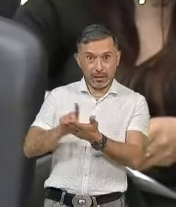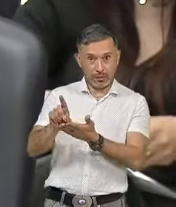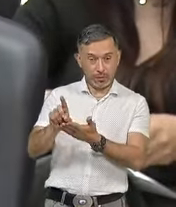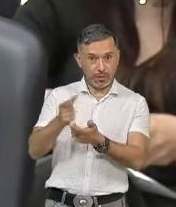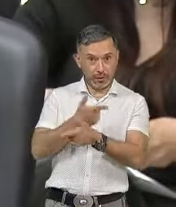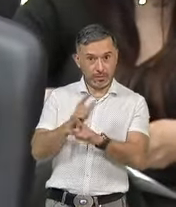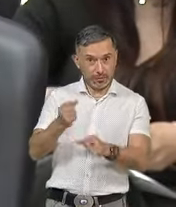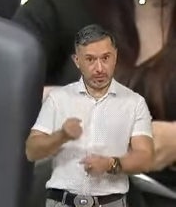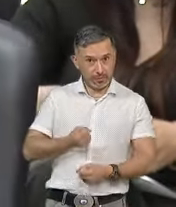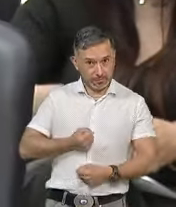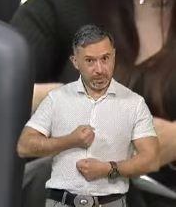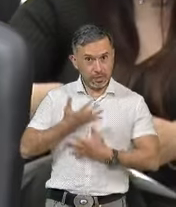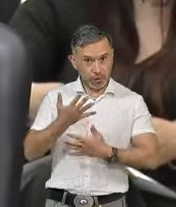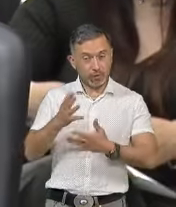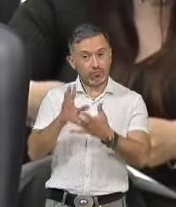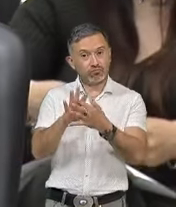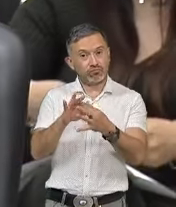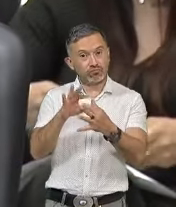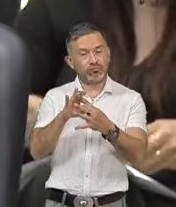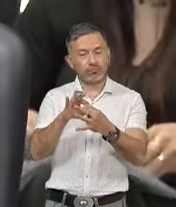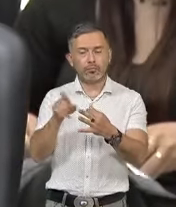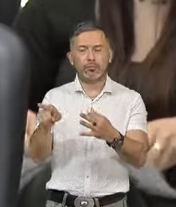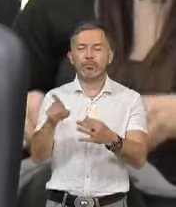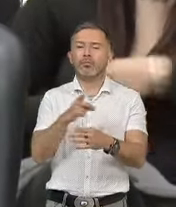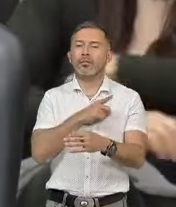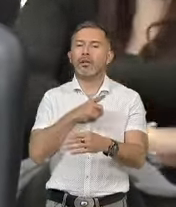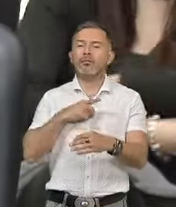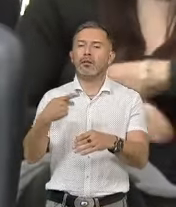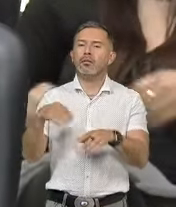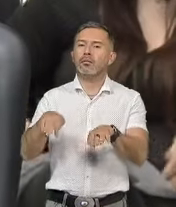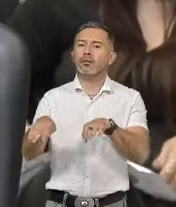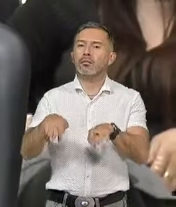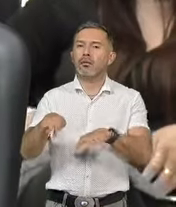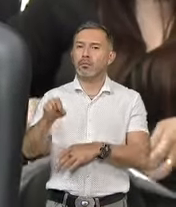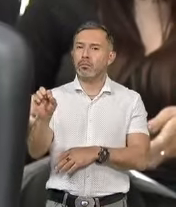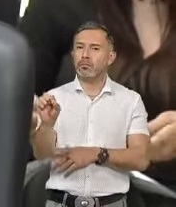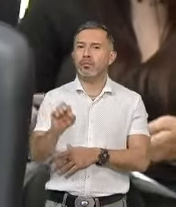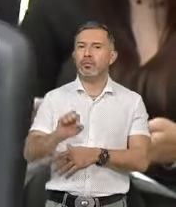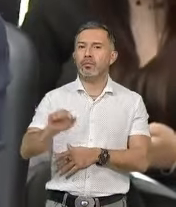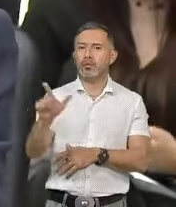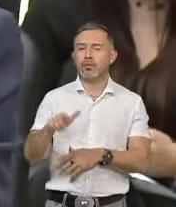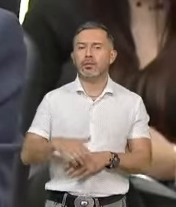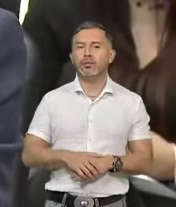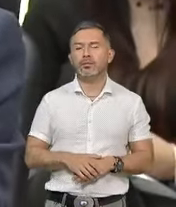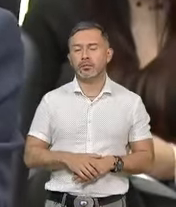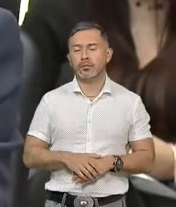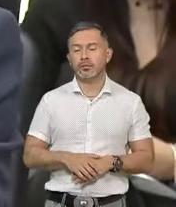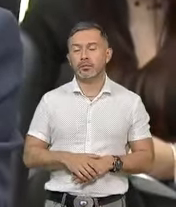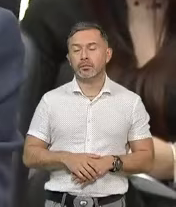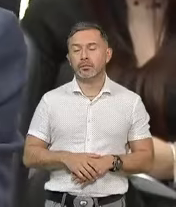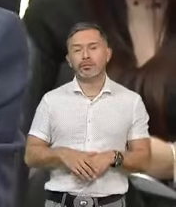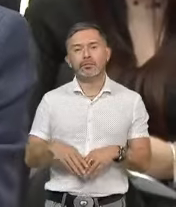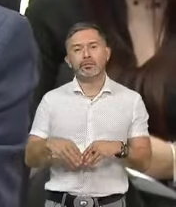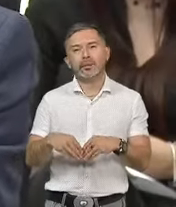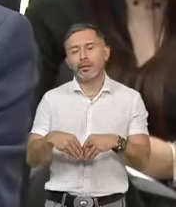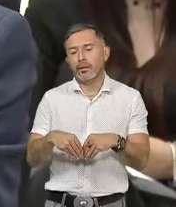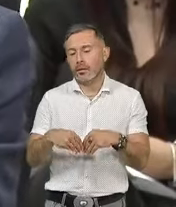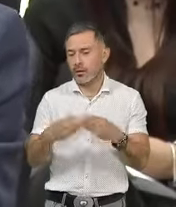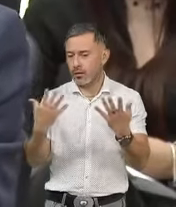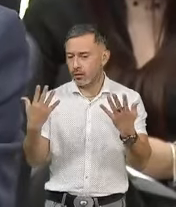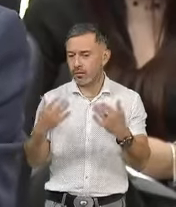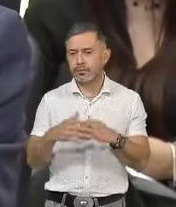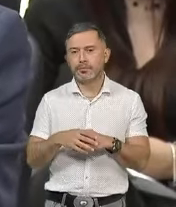expresión un ejercicio profesional y desde luego que como